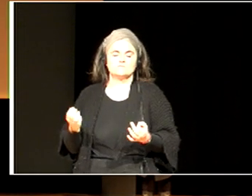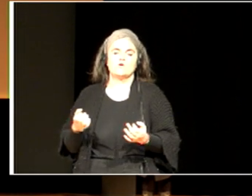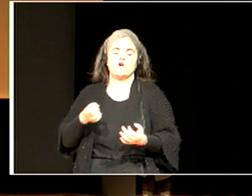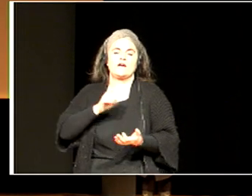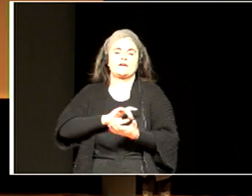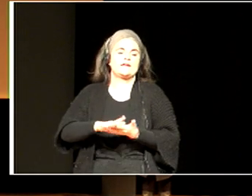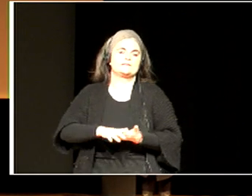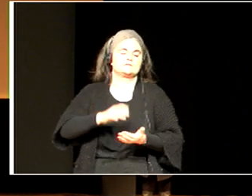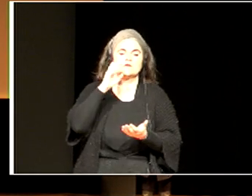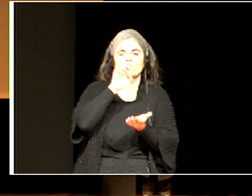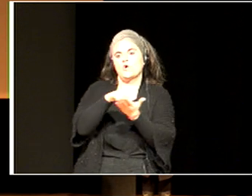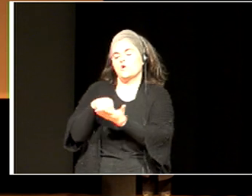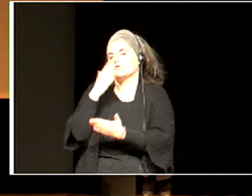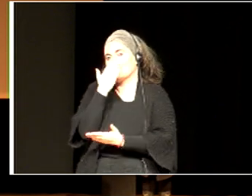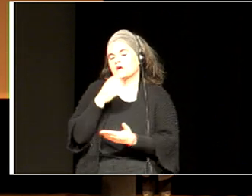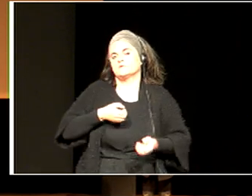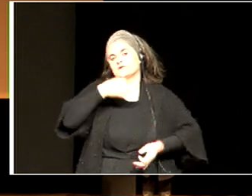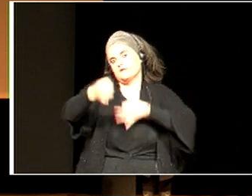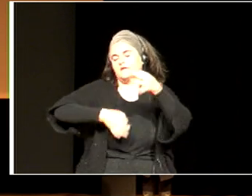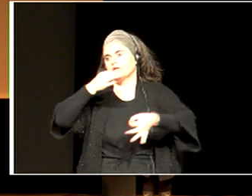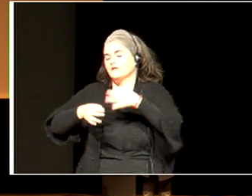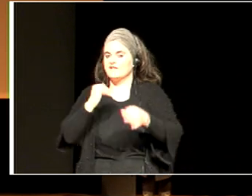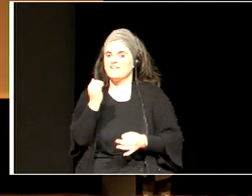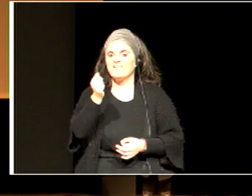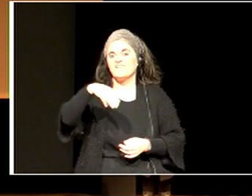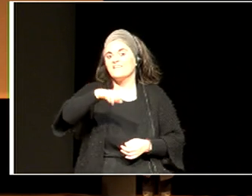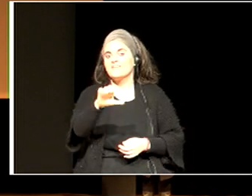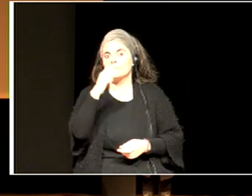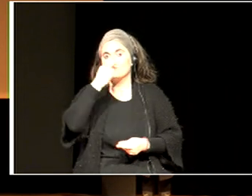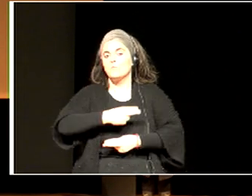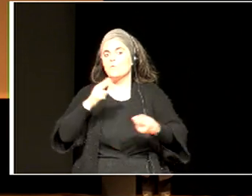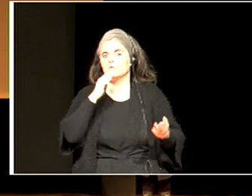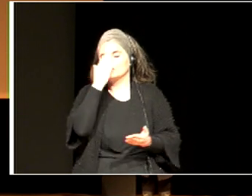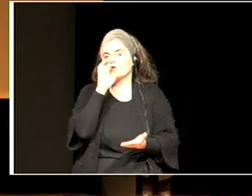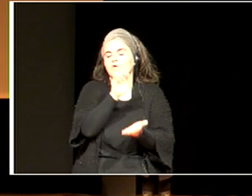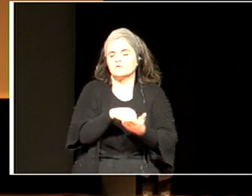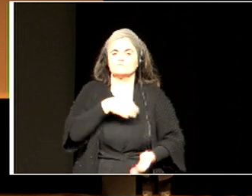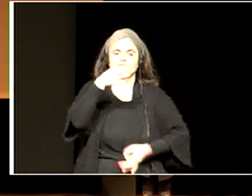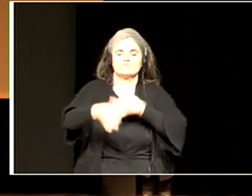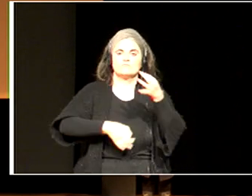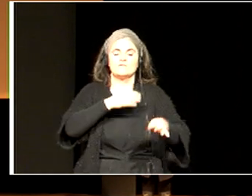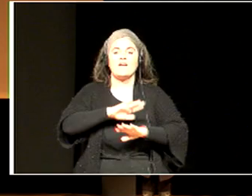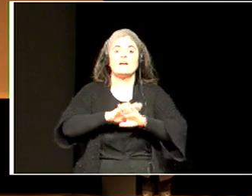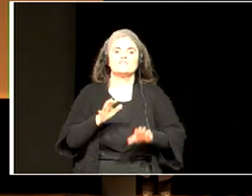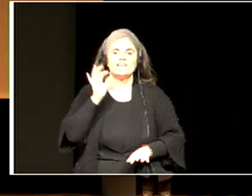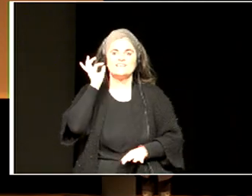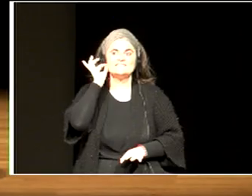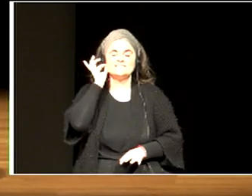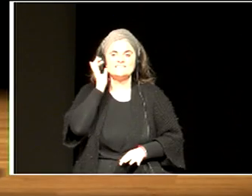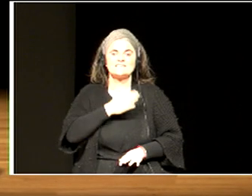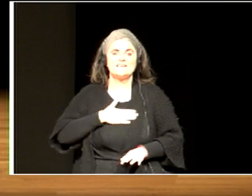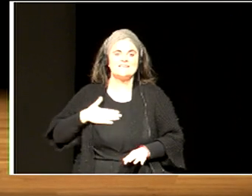a los colegios y demás ningún paso por los colegios públicos y al final las niñas querían ser primatólogas